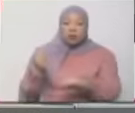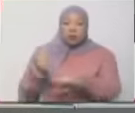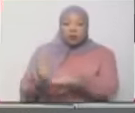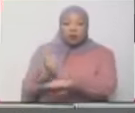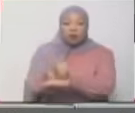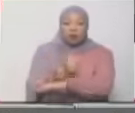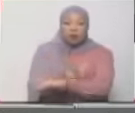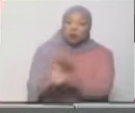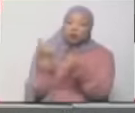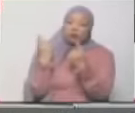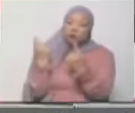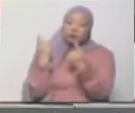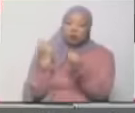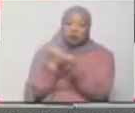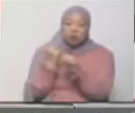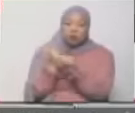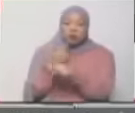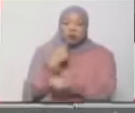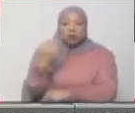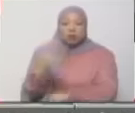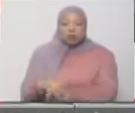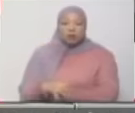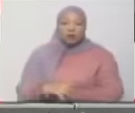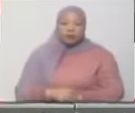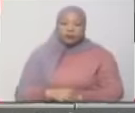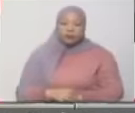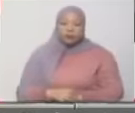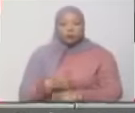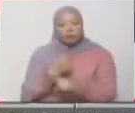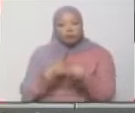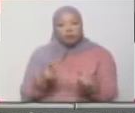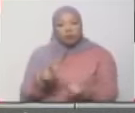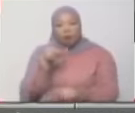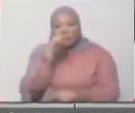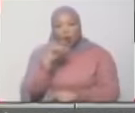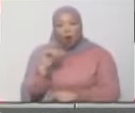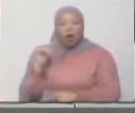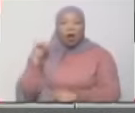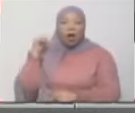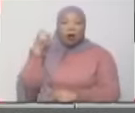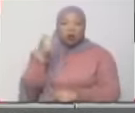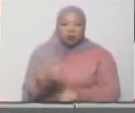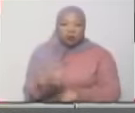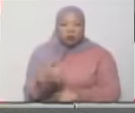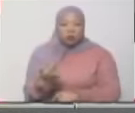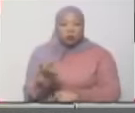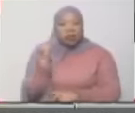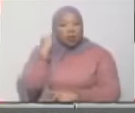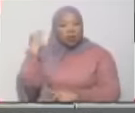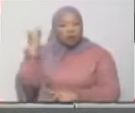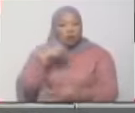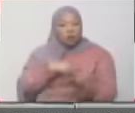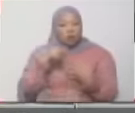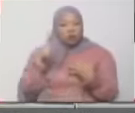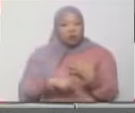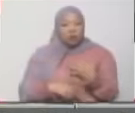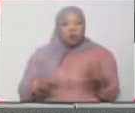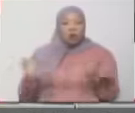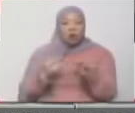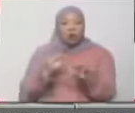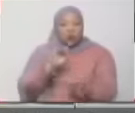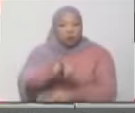Autoformación. ¿Verdad? Pero yo creé hace años la idea, el proyecto de la